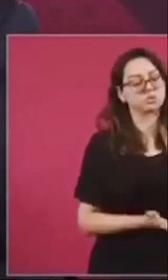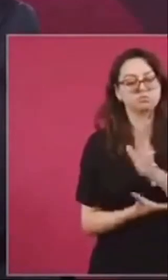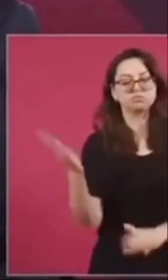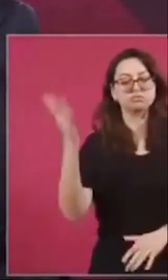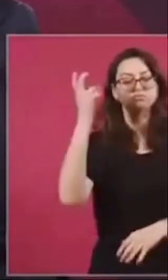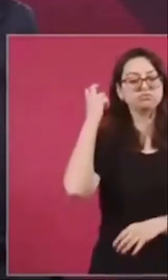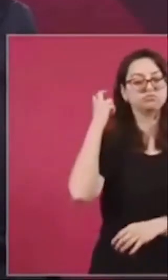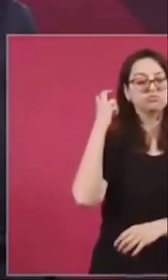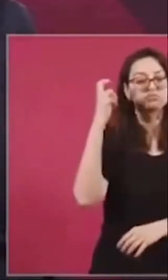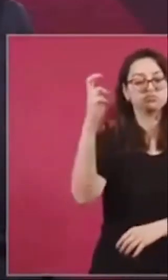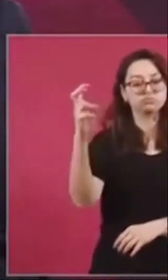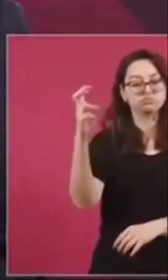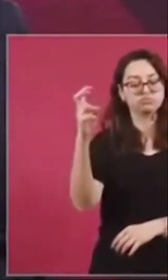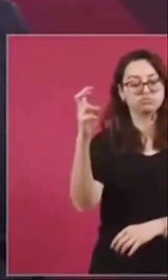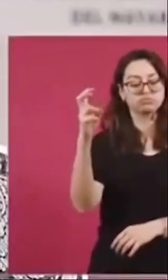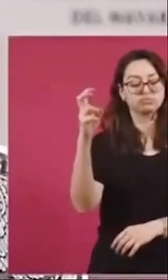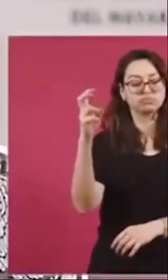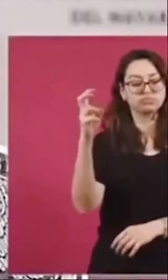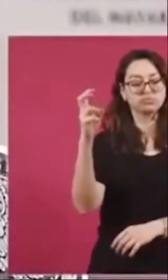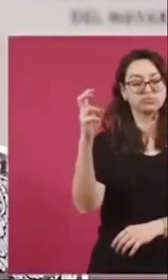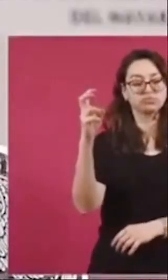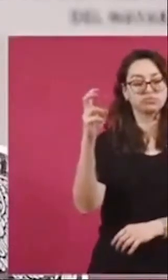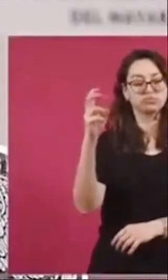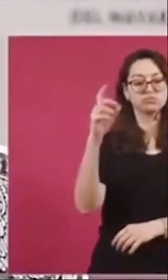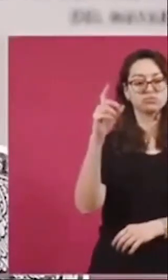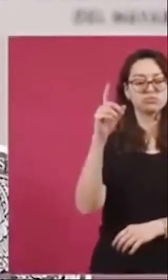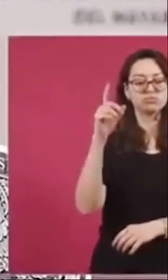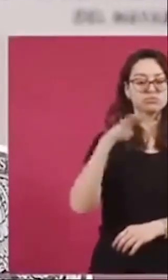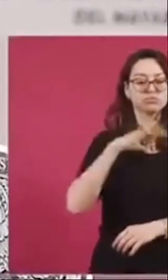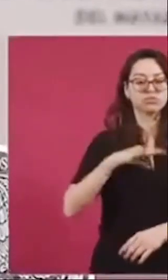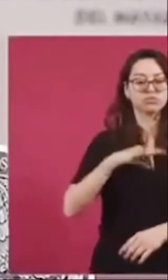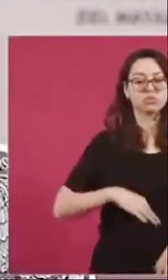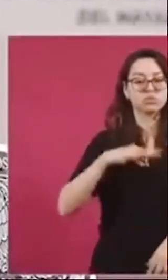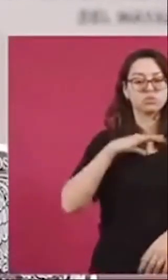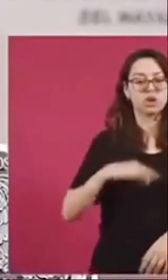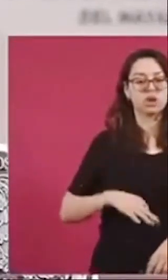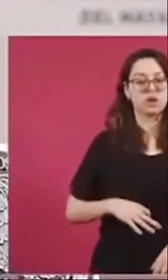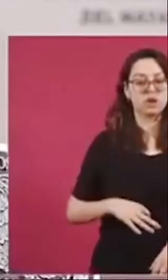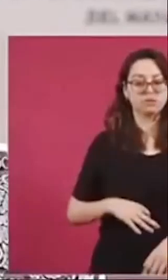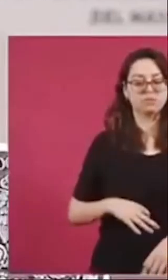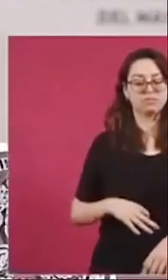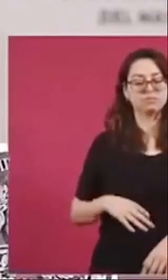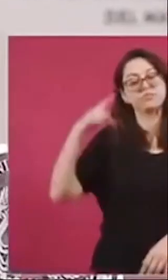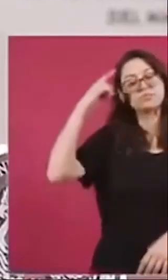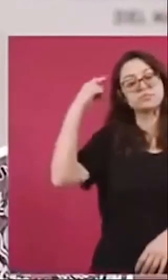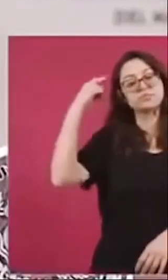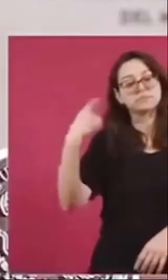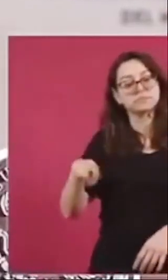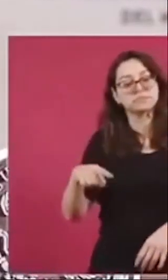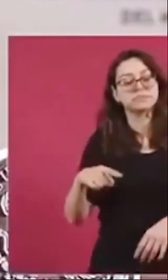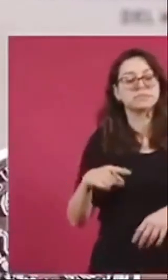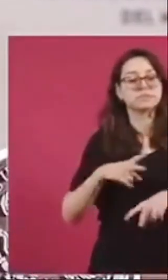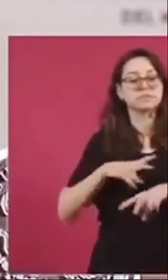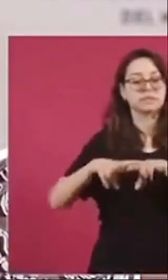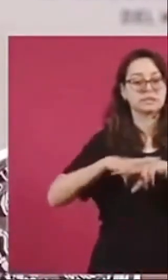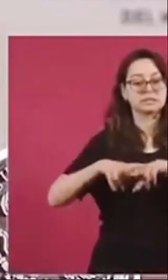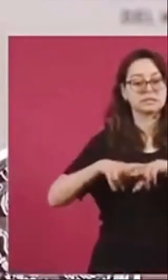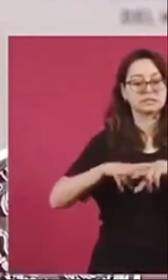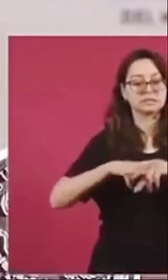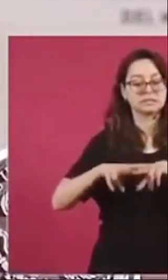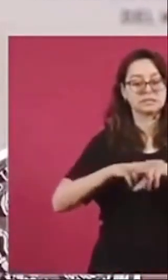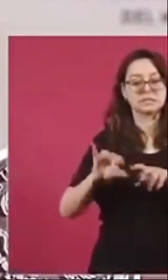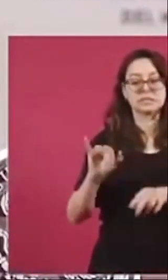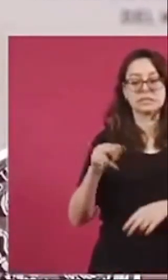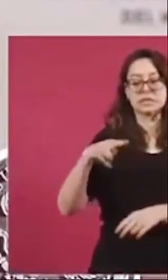efectivamente, digamos, es la novedad, ¿no? Vamos a ver el presidente hasta dónde lleva estas giras, hasta qué grado las convierte